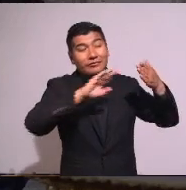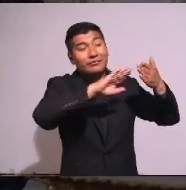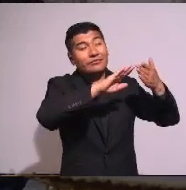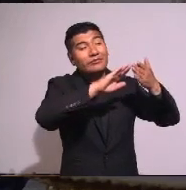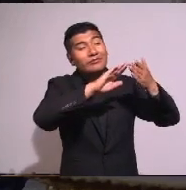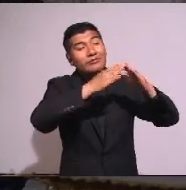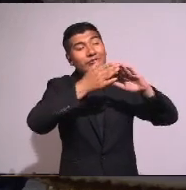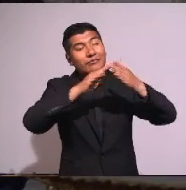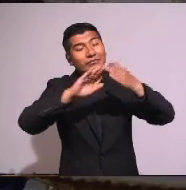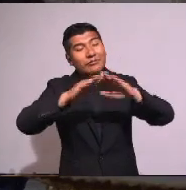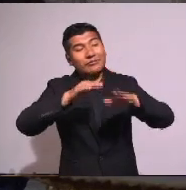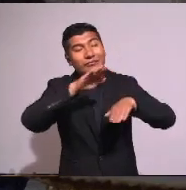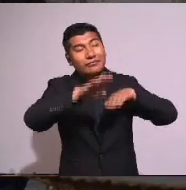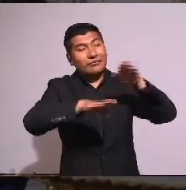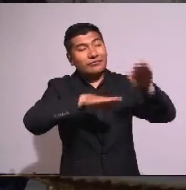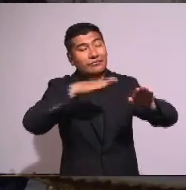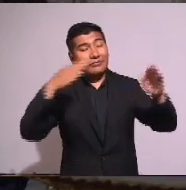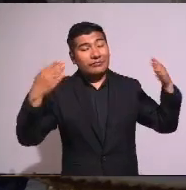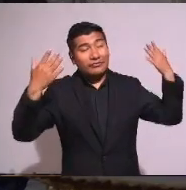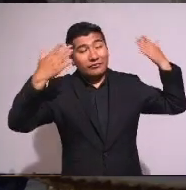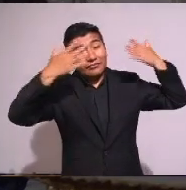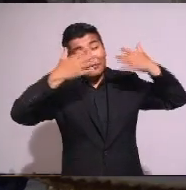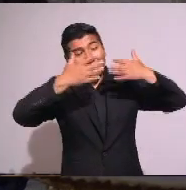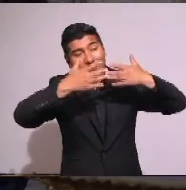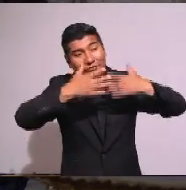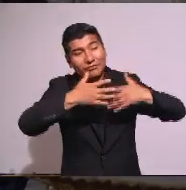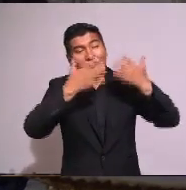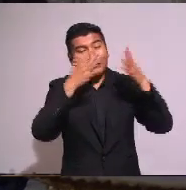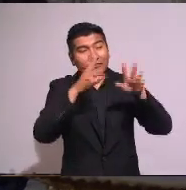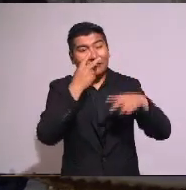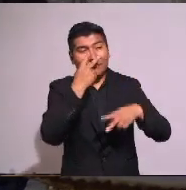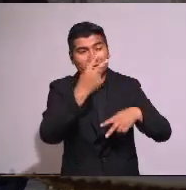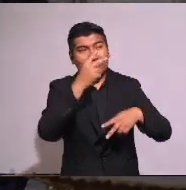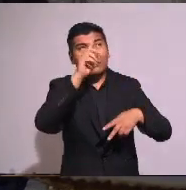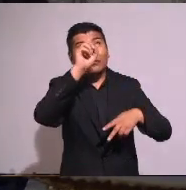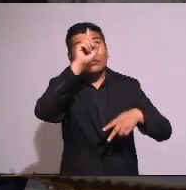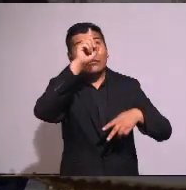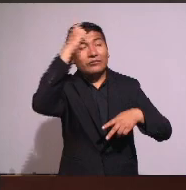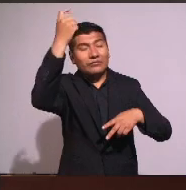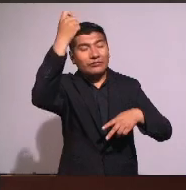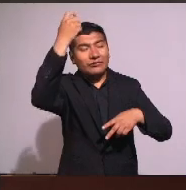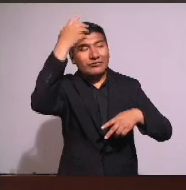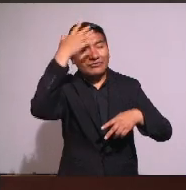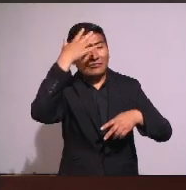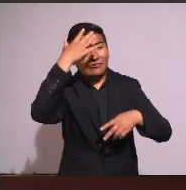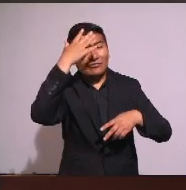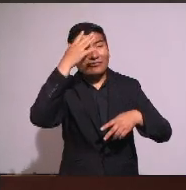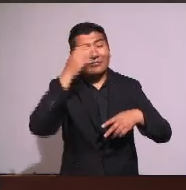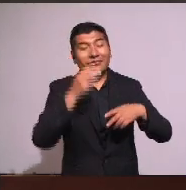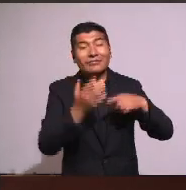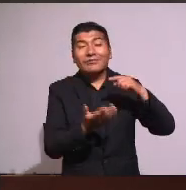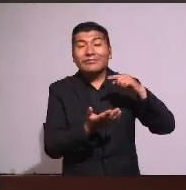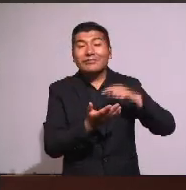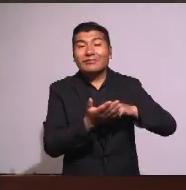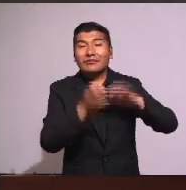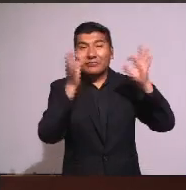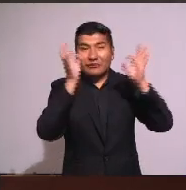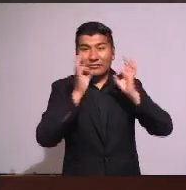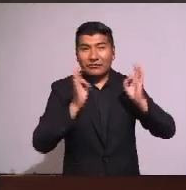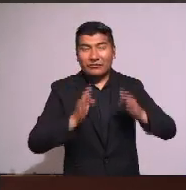que caminaba en las tinieblas ha visto una gran luz. De esta manera